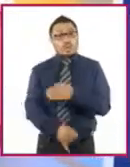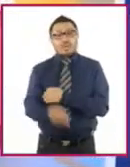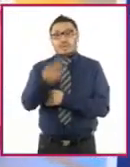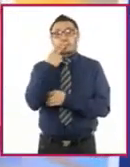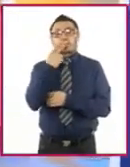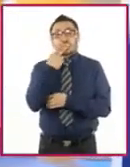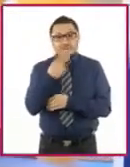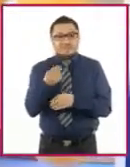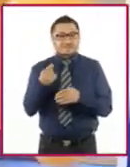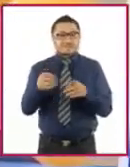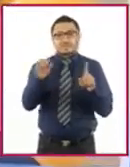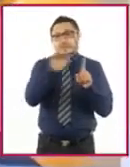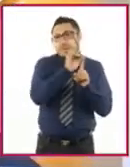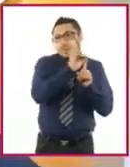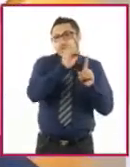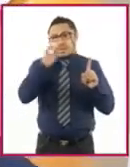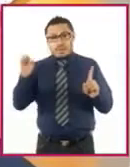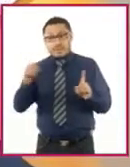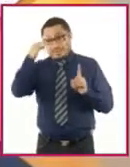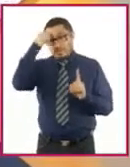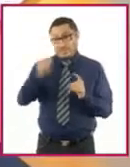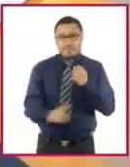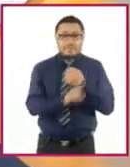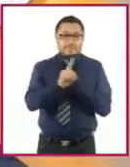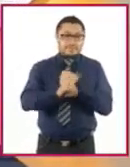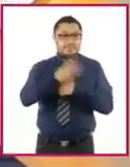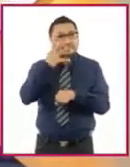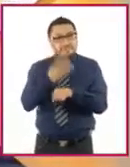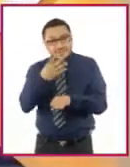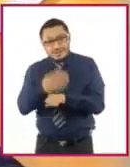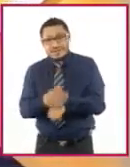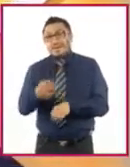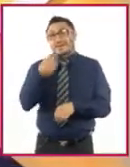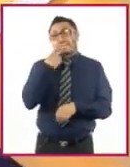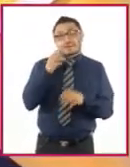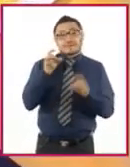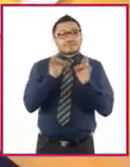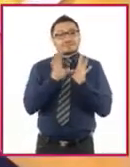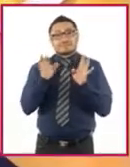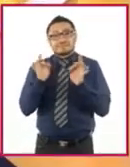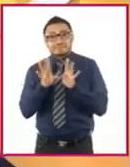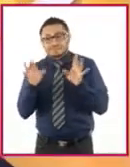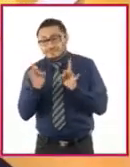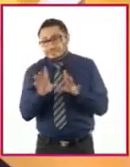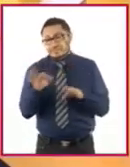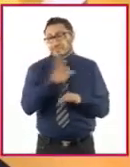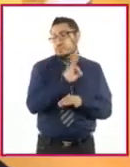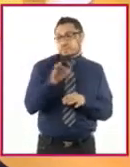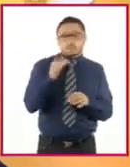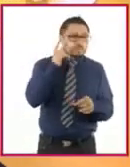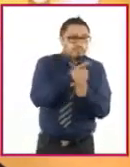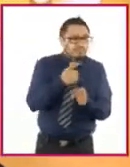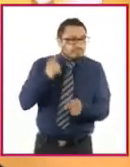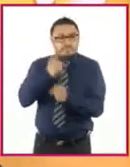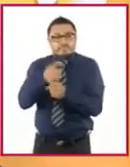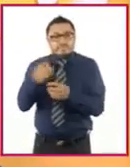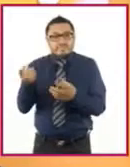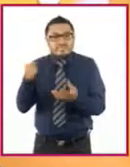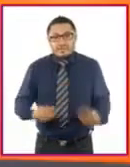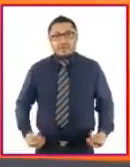de procedimientos para resolver problemas aprovechando situaciones que podemos ubicar en la vida